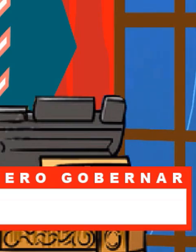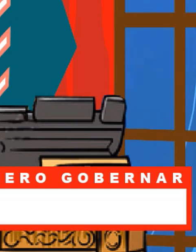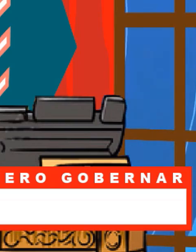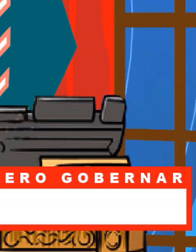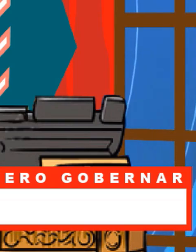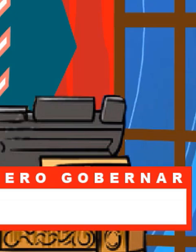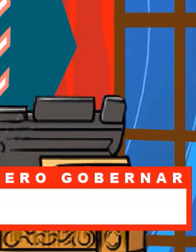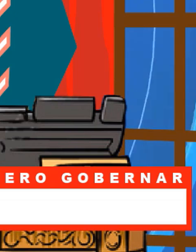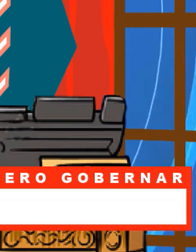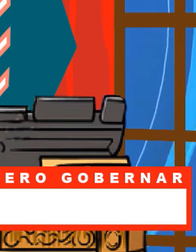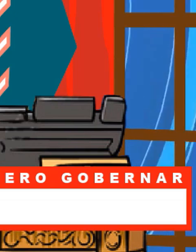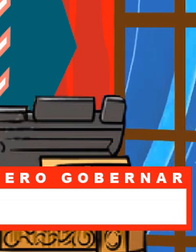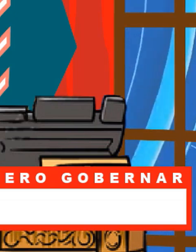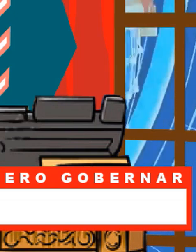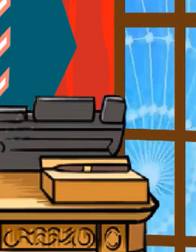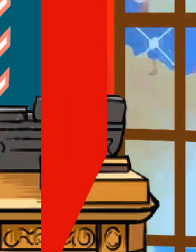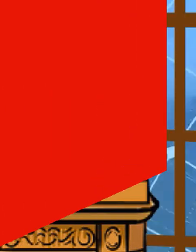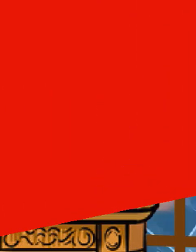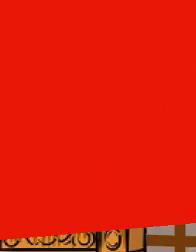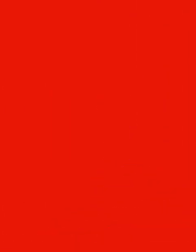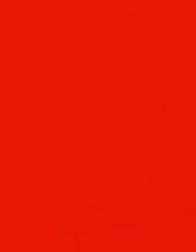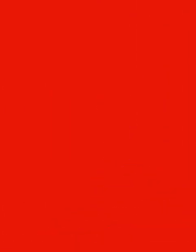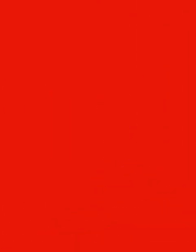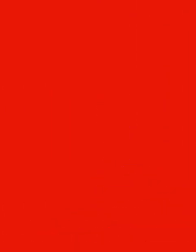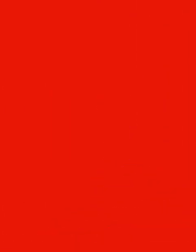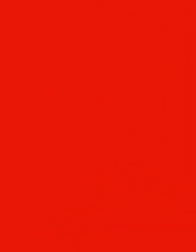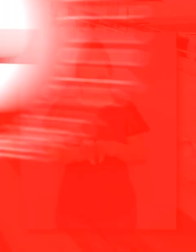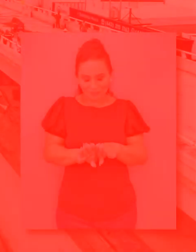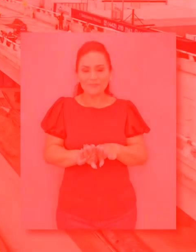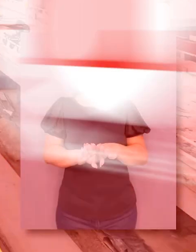las principales obras de todo el país.